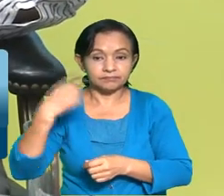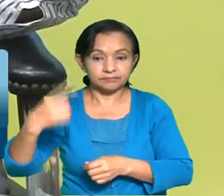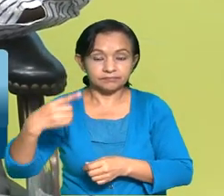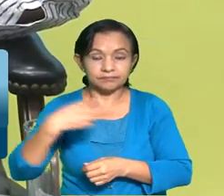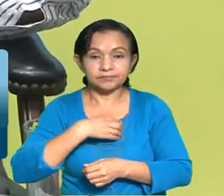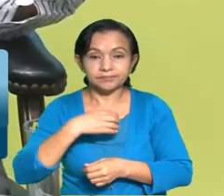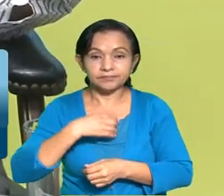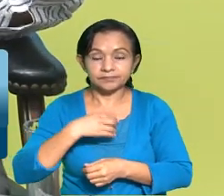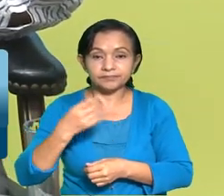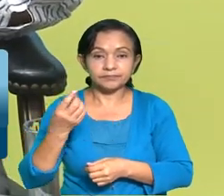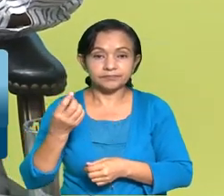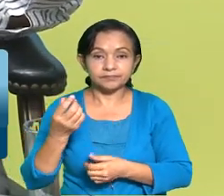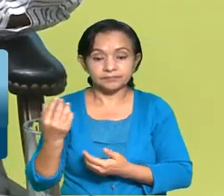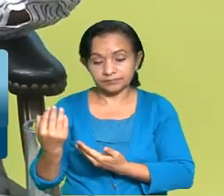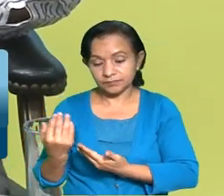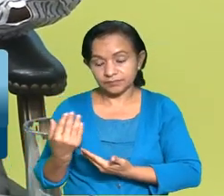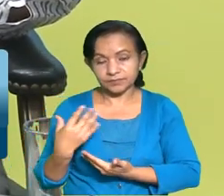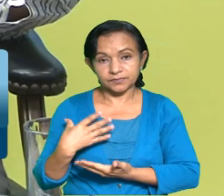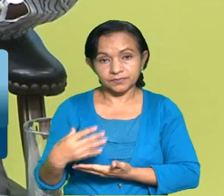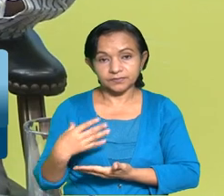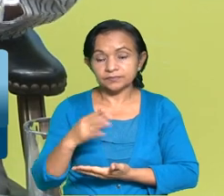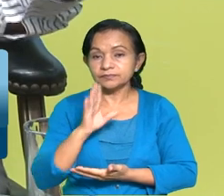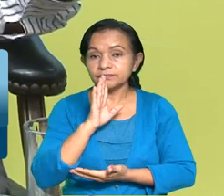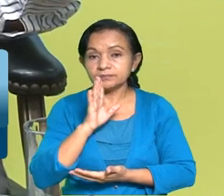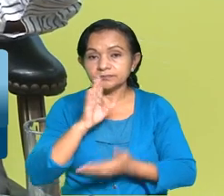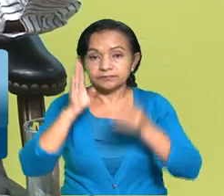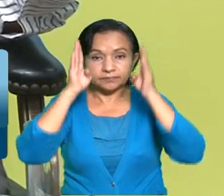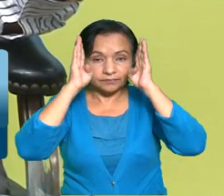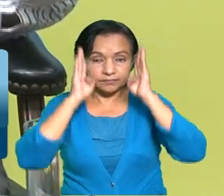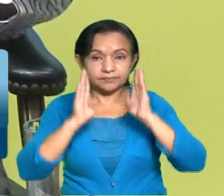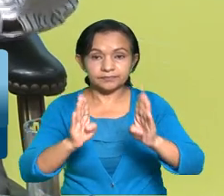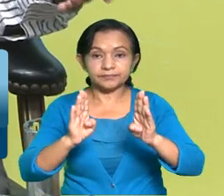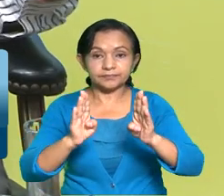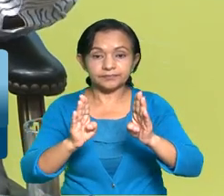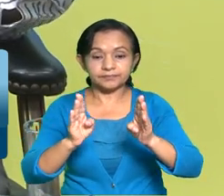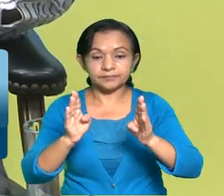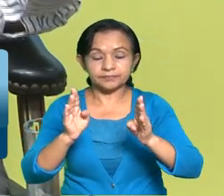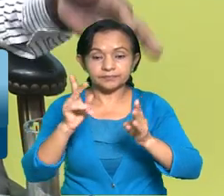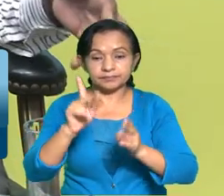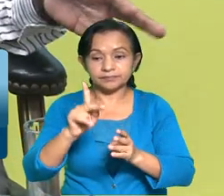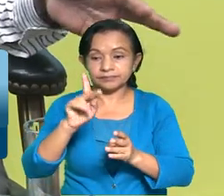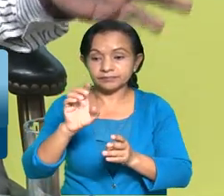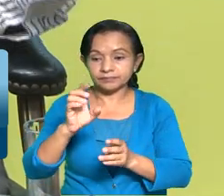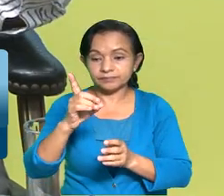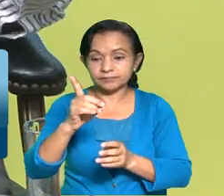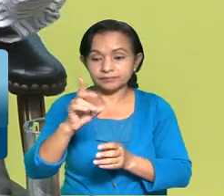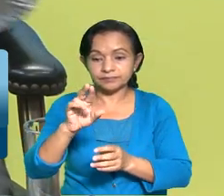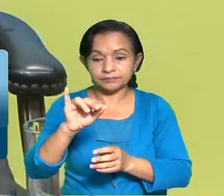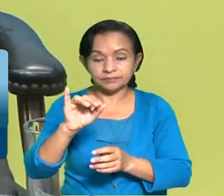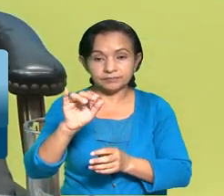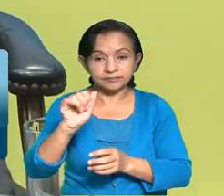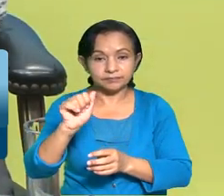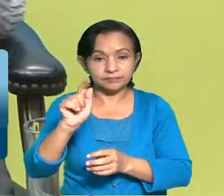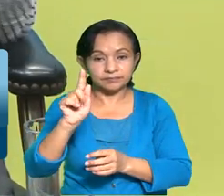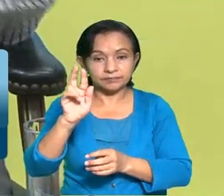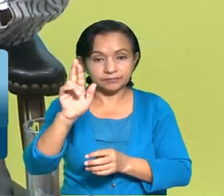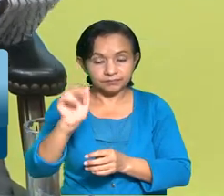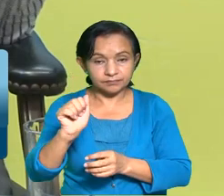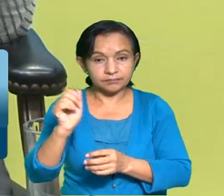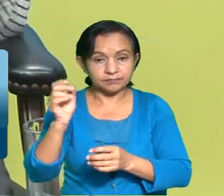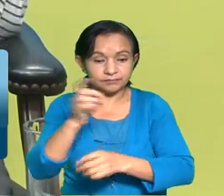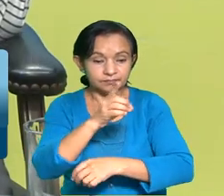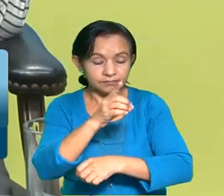materna, pero también la atención del pediatra, del médico, durante esos 6 meses, por